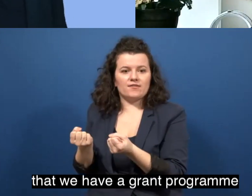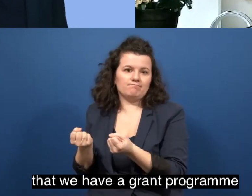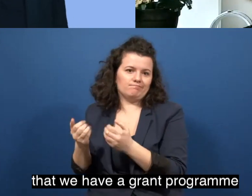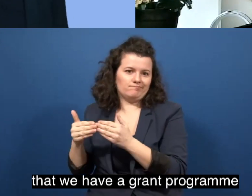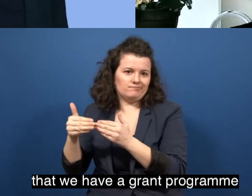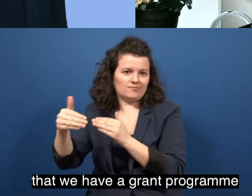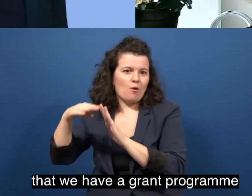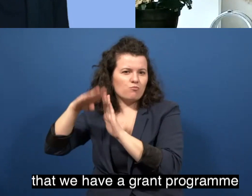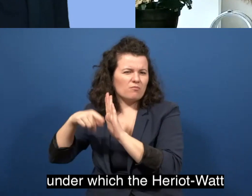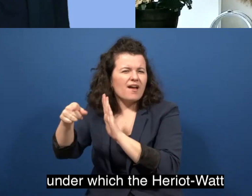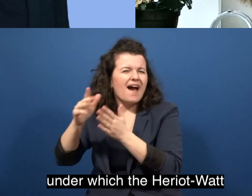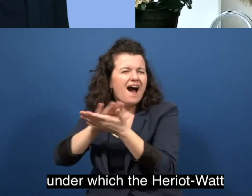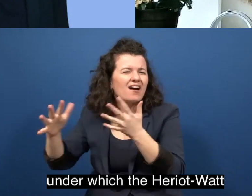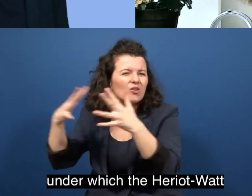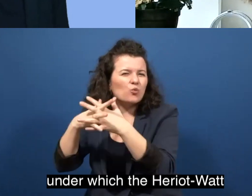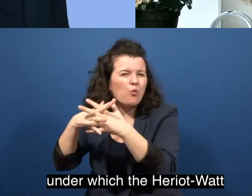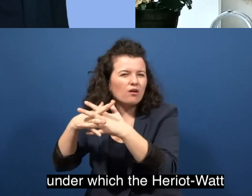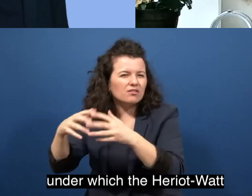subvención